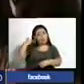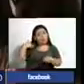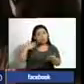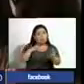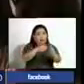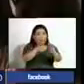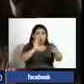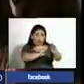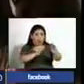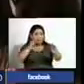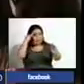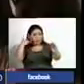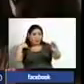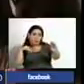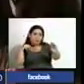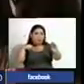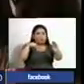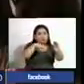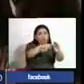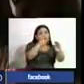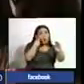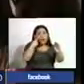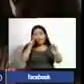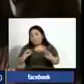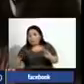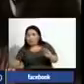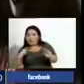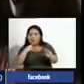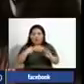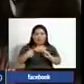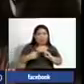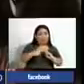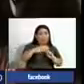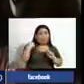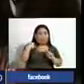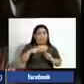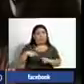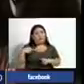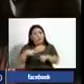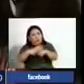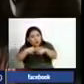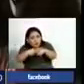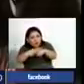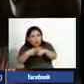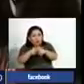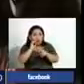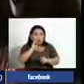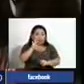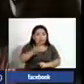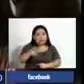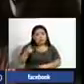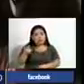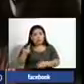vivienda. La joven, quien trabajaba cuidando niños, fue atacada con arma blanca. Según autoridades, ya tienen